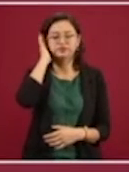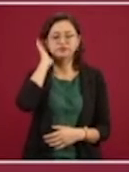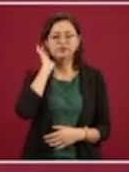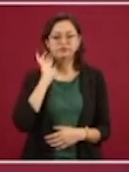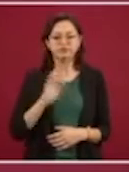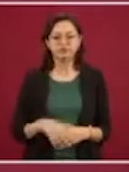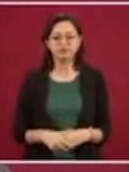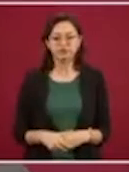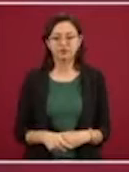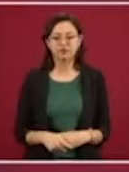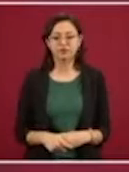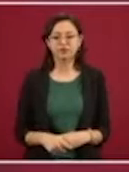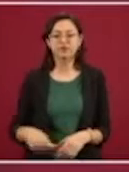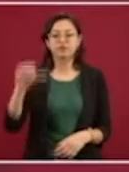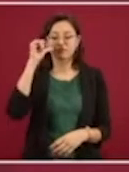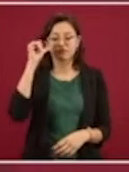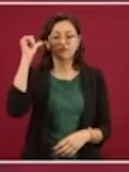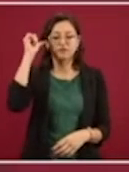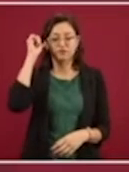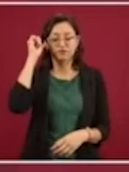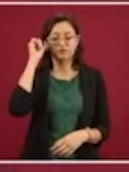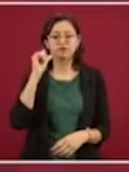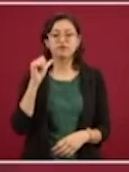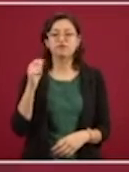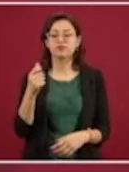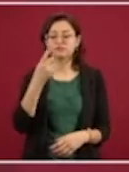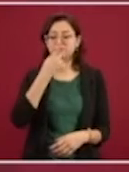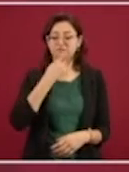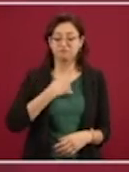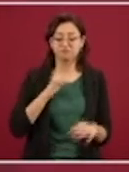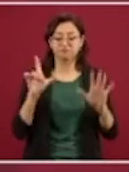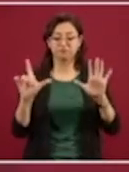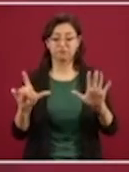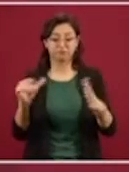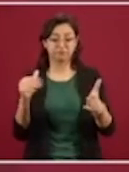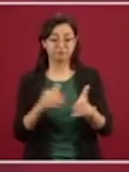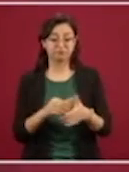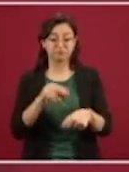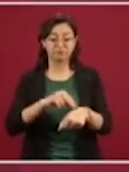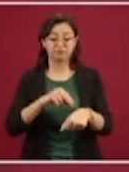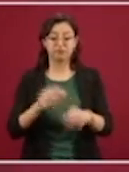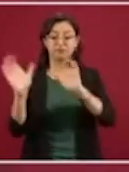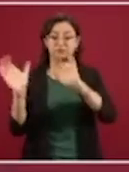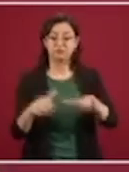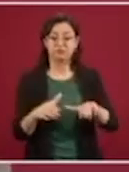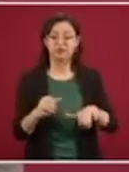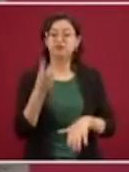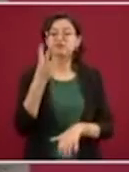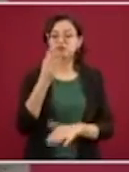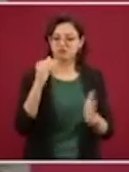Y ayer me informaron que de esos 7,000 ya fueron contratados